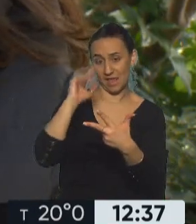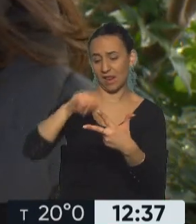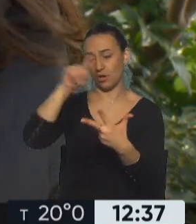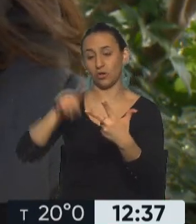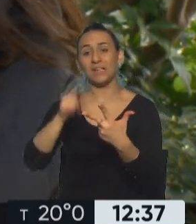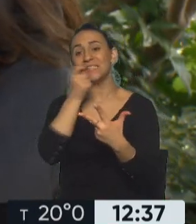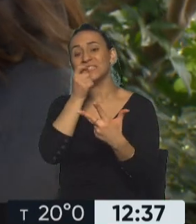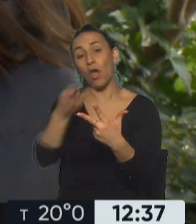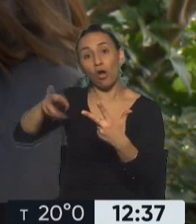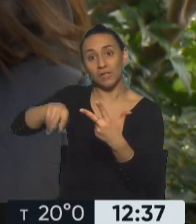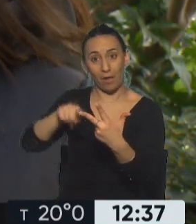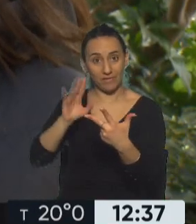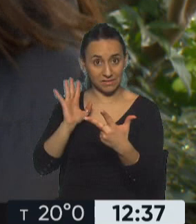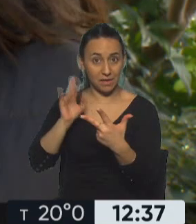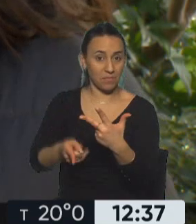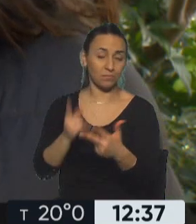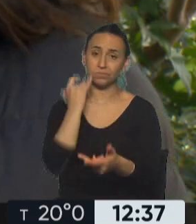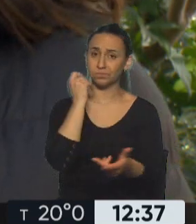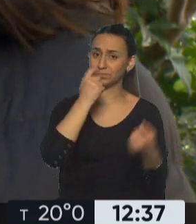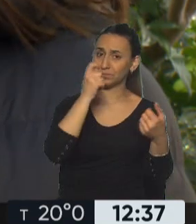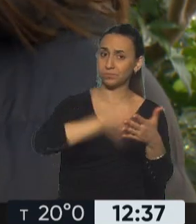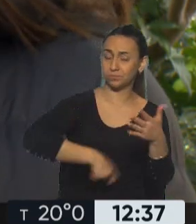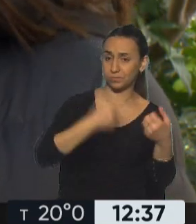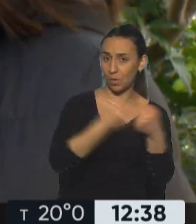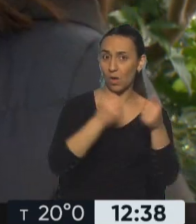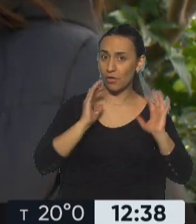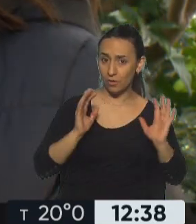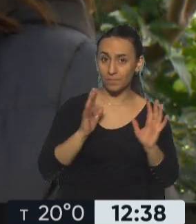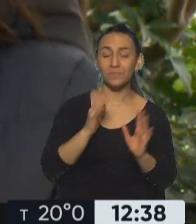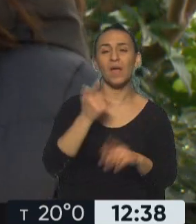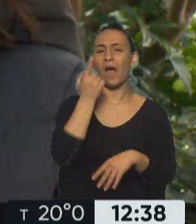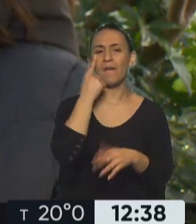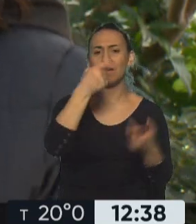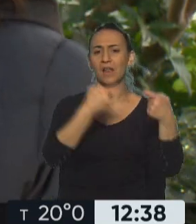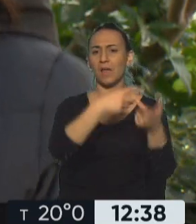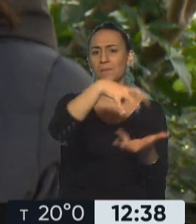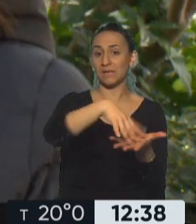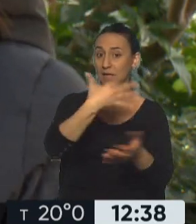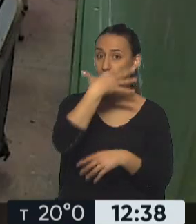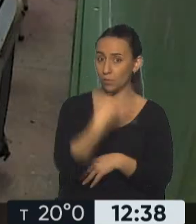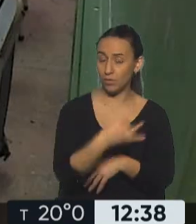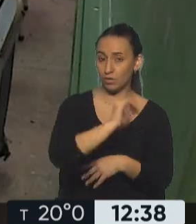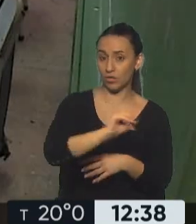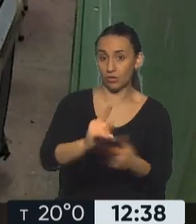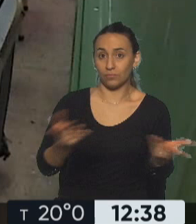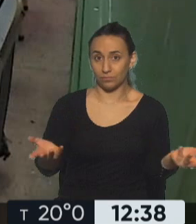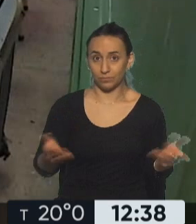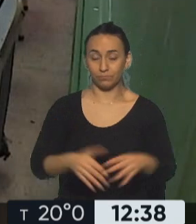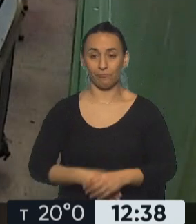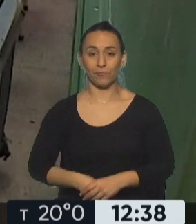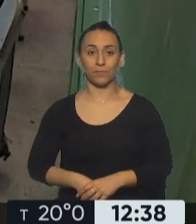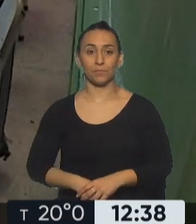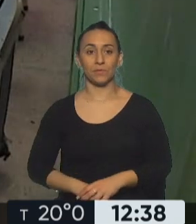del contrato y ver que si la empresa cumplió efectivamente con su compromiso en el contrato. Nosotros